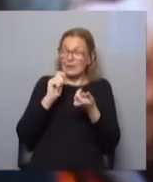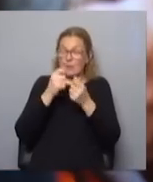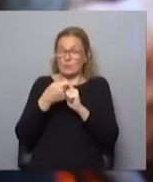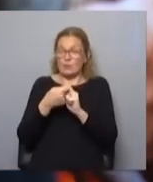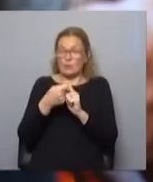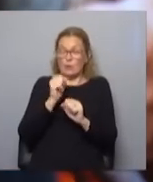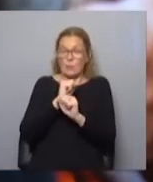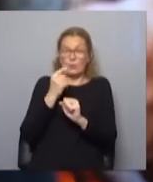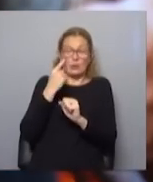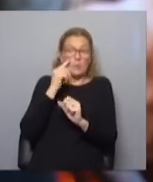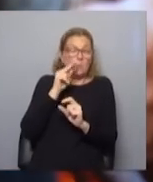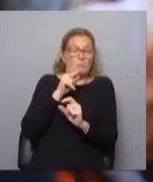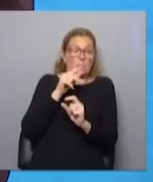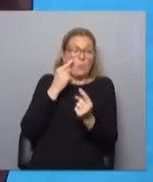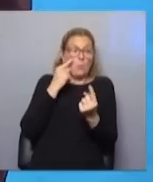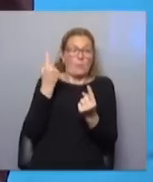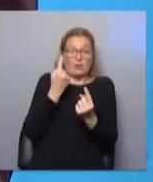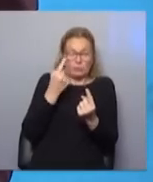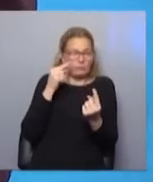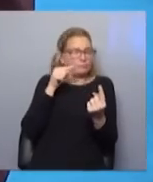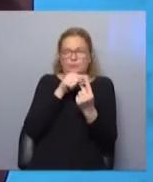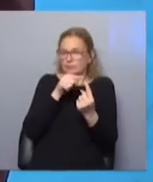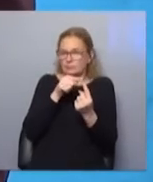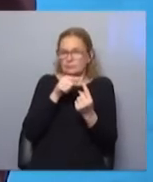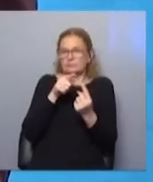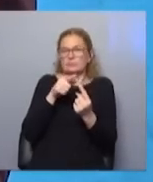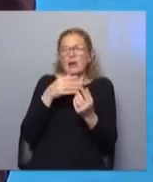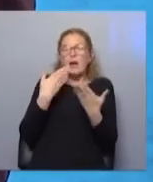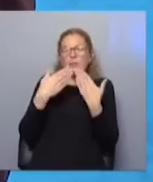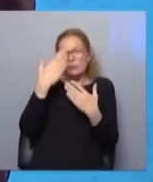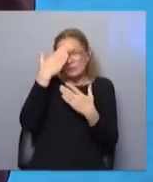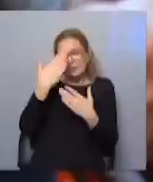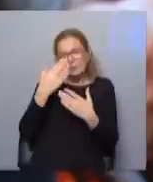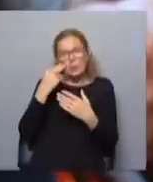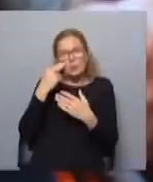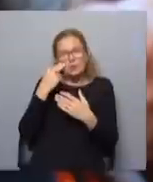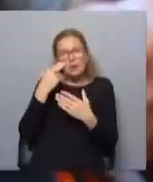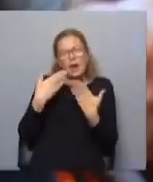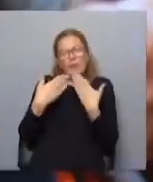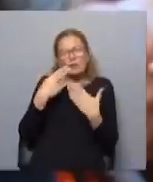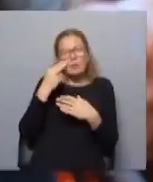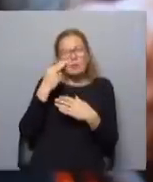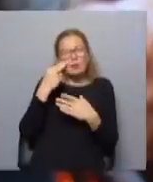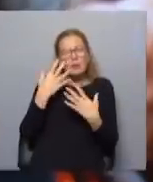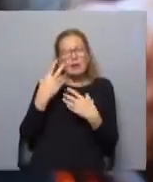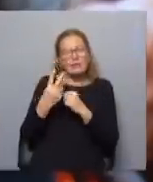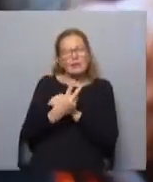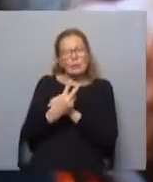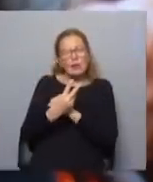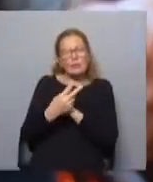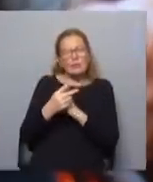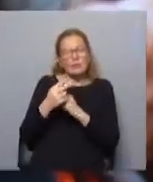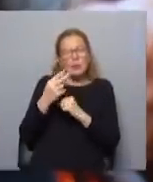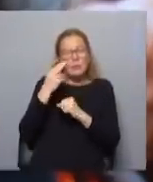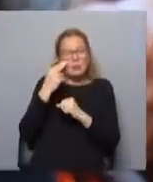te puede distraer un minuto me hablaba el frente amplio habla de emergencia económica habla también de problemas de seguridad apunta